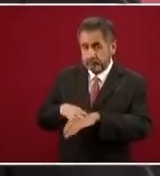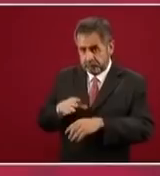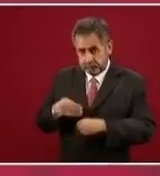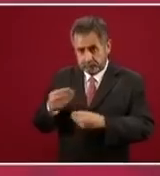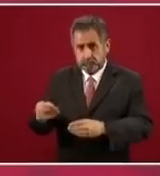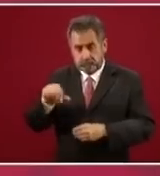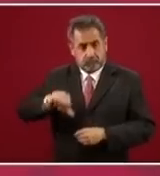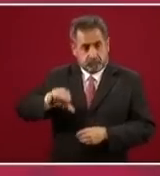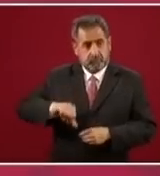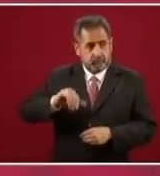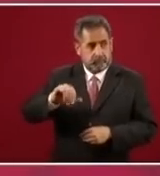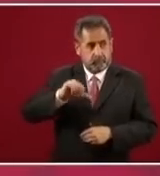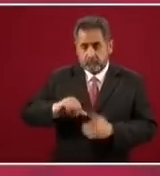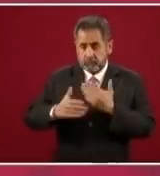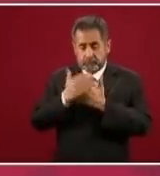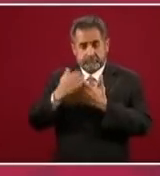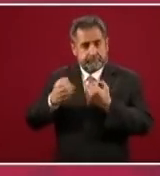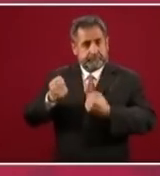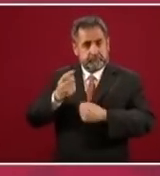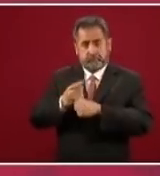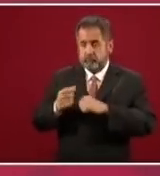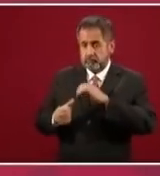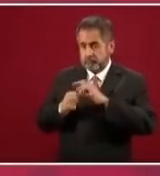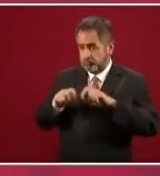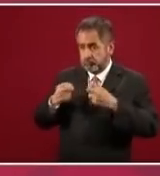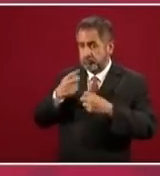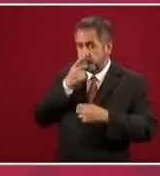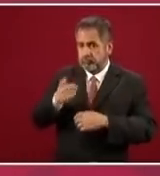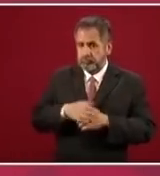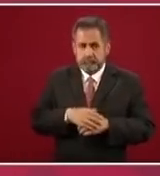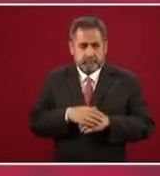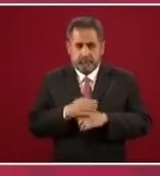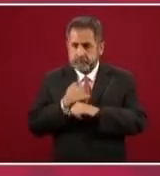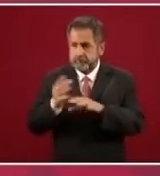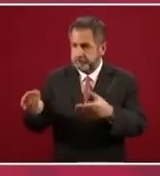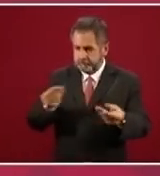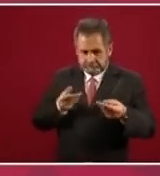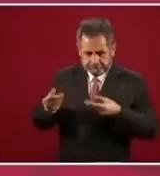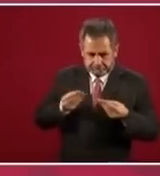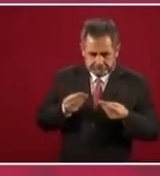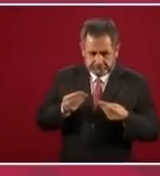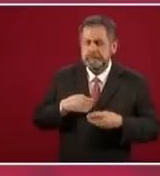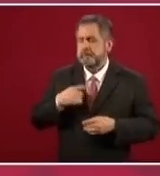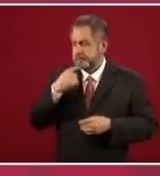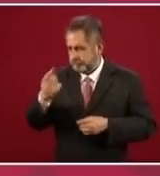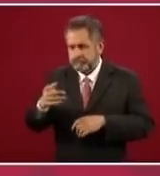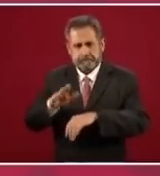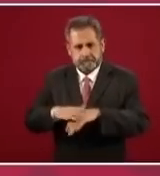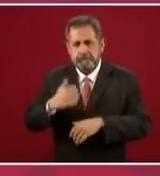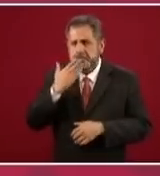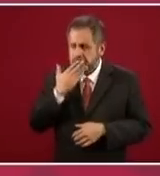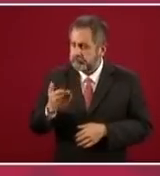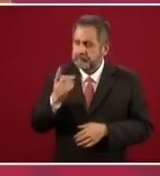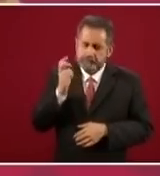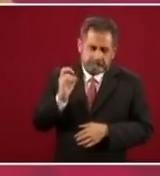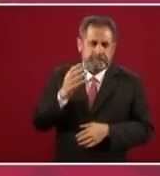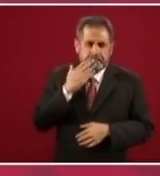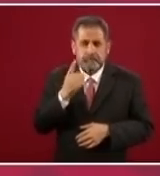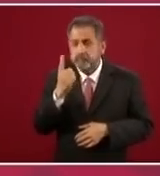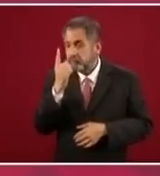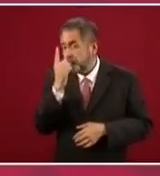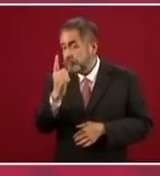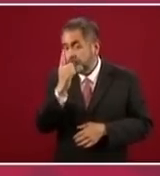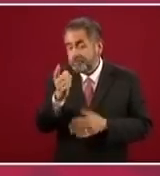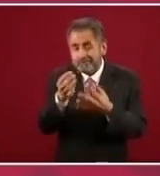Sí, hoy, en la mesa superior. Sí. Después del informe. Muy bien, lo más importante